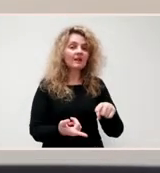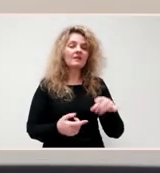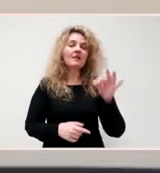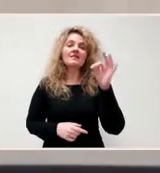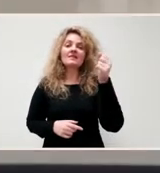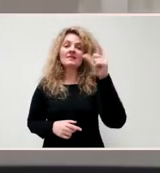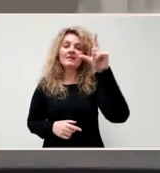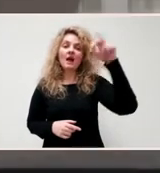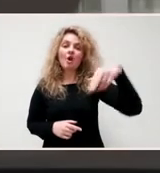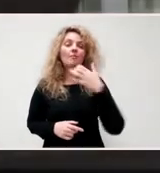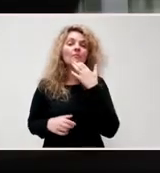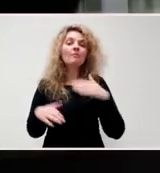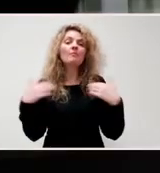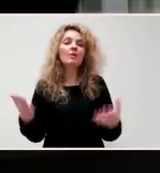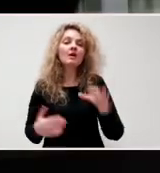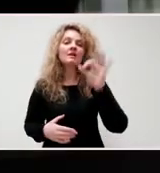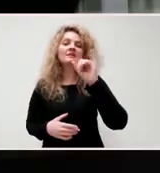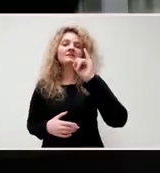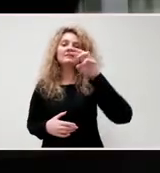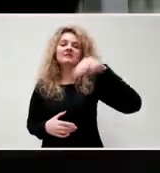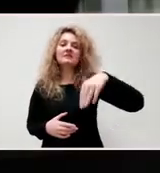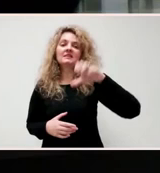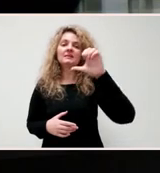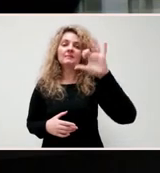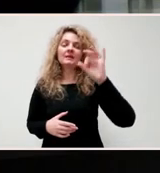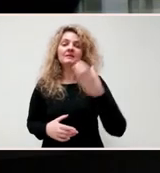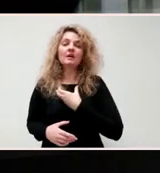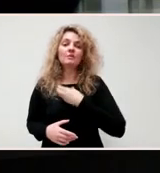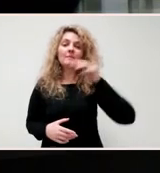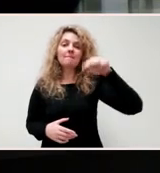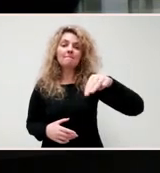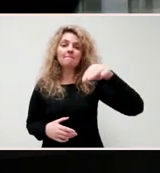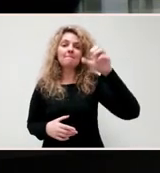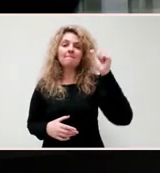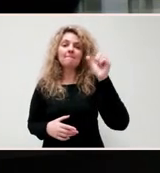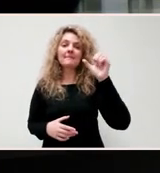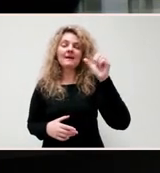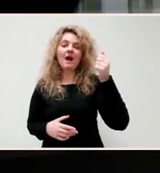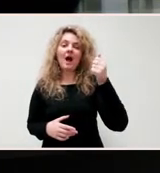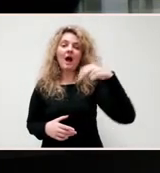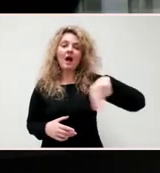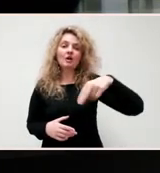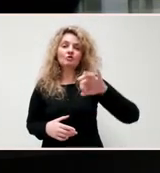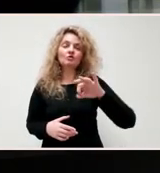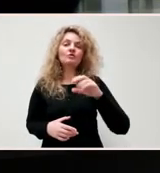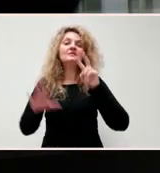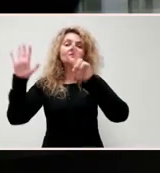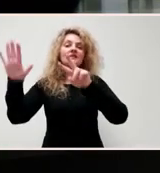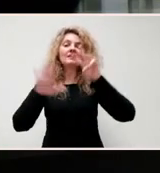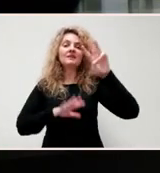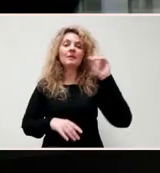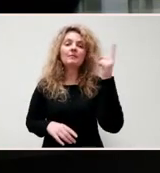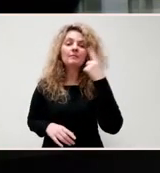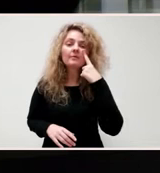semellantes de machados de talón. Por exemplo, en Simes, Meaño, concello de Meaño, apareceron 73 machados. E